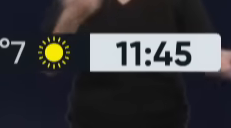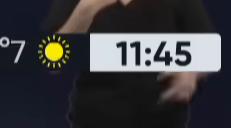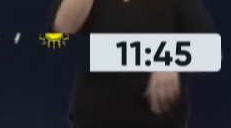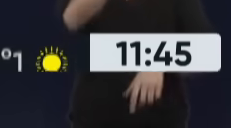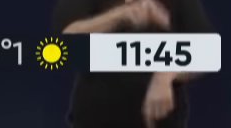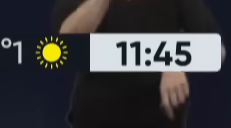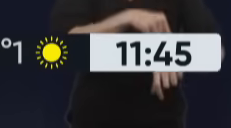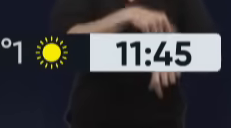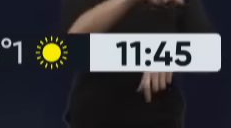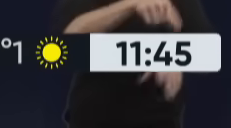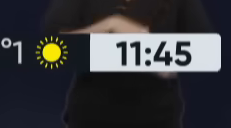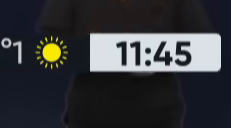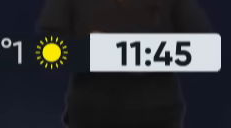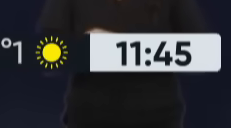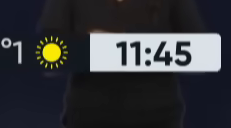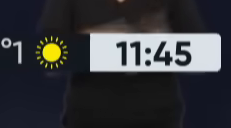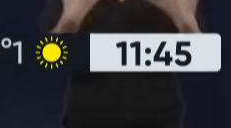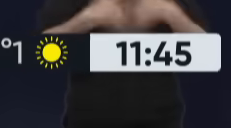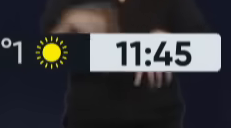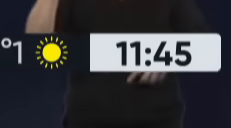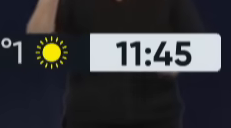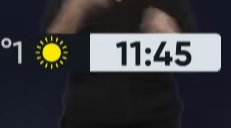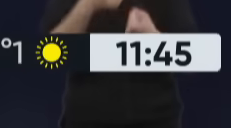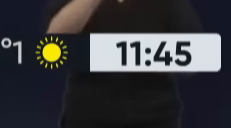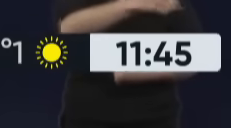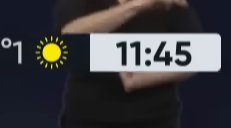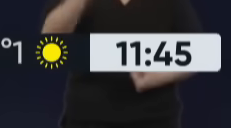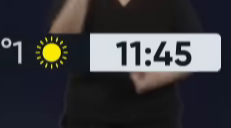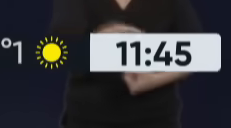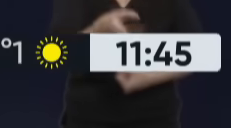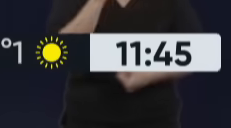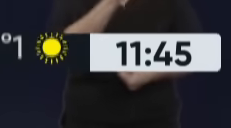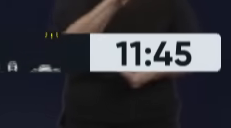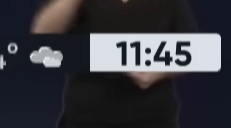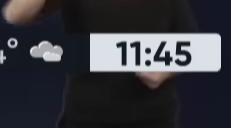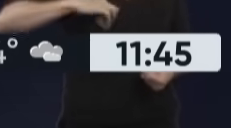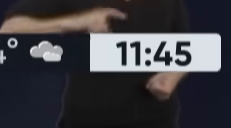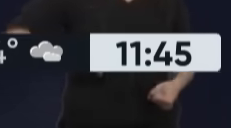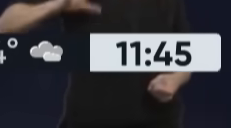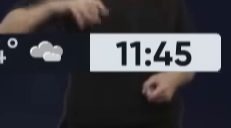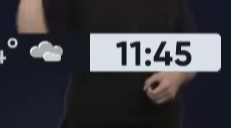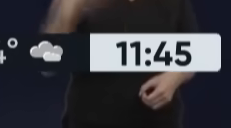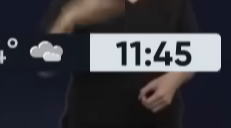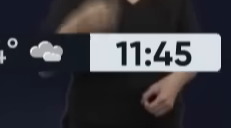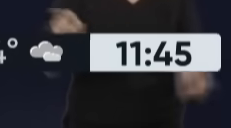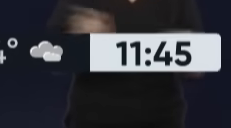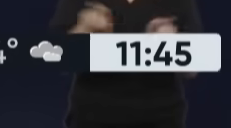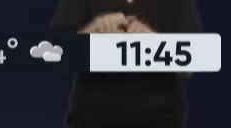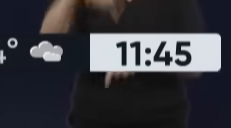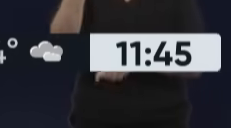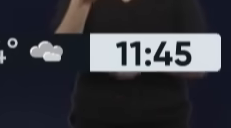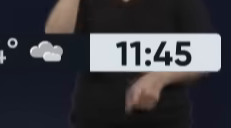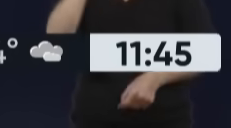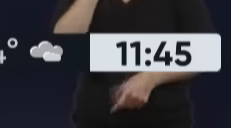médico efectivamente debe ganar más de lo que gana, te repito, como otros como otros también servidores públicos, como bien puede ser